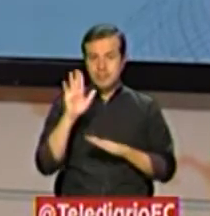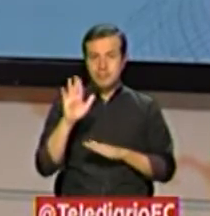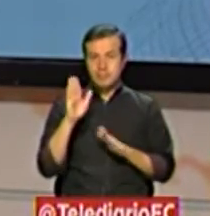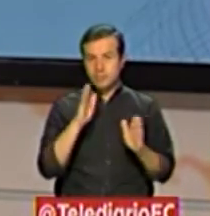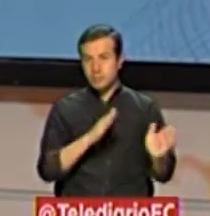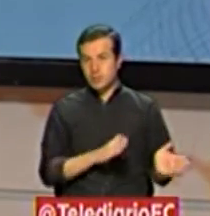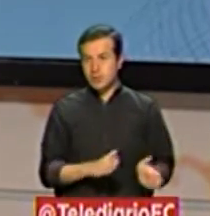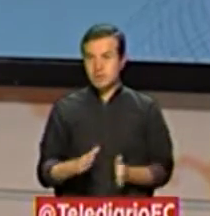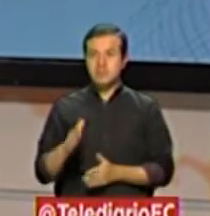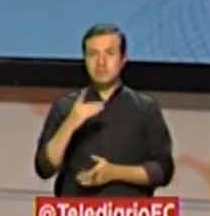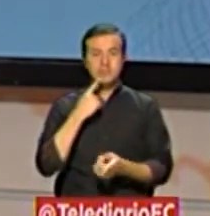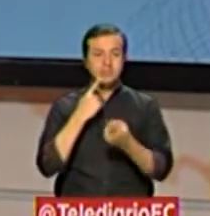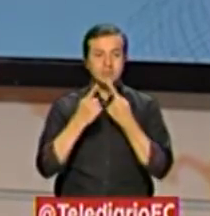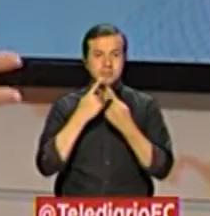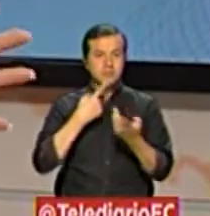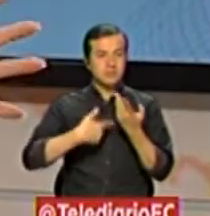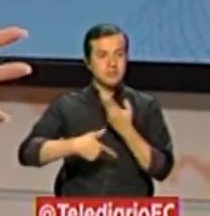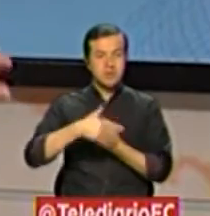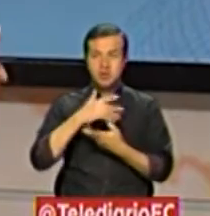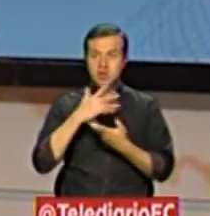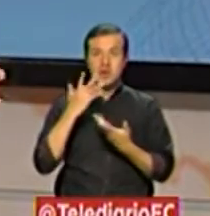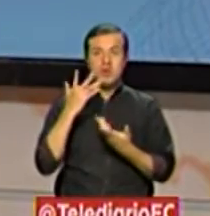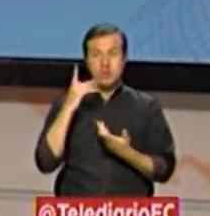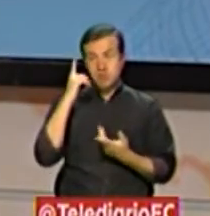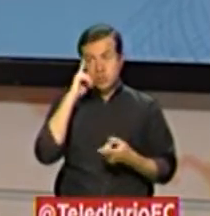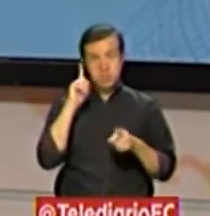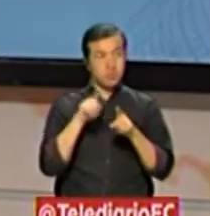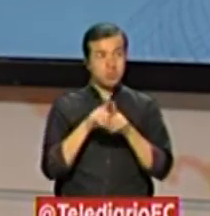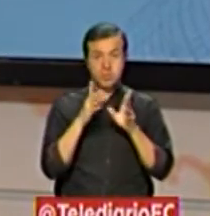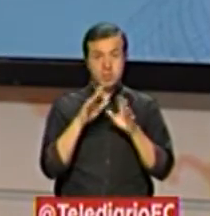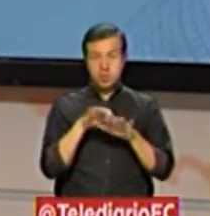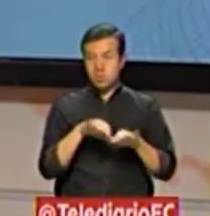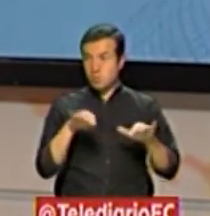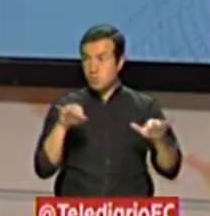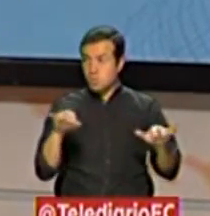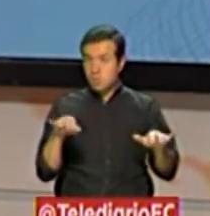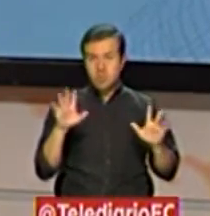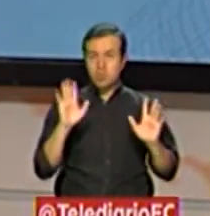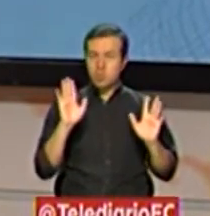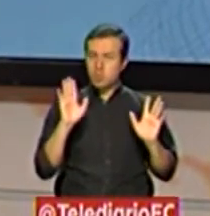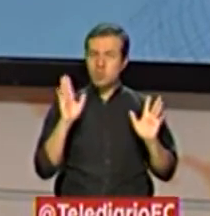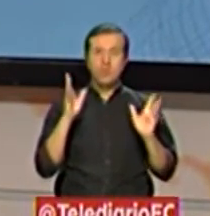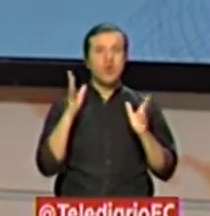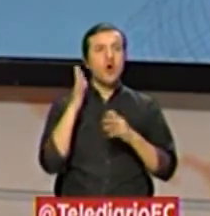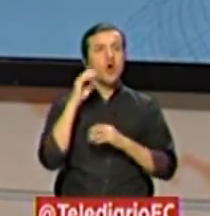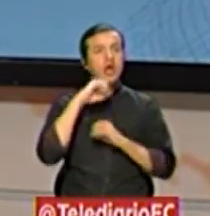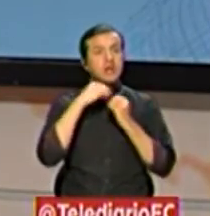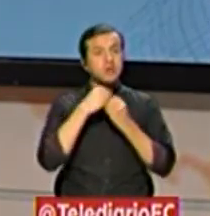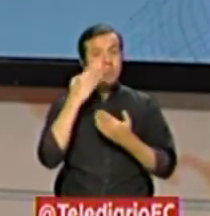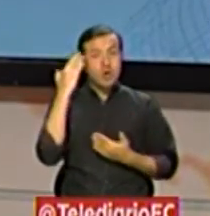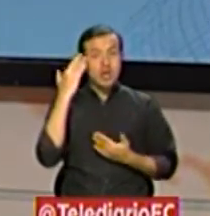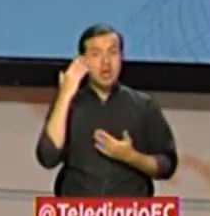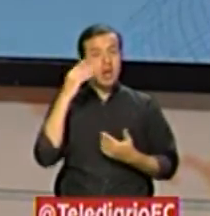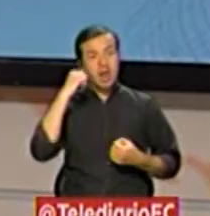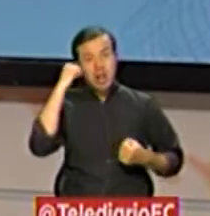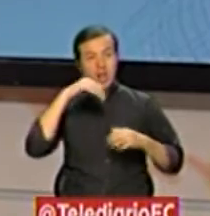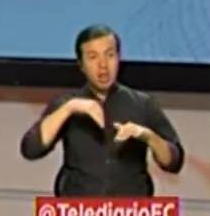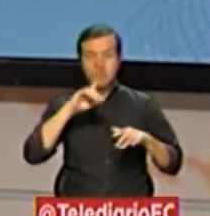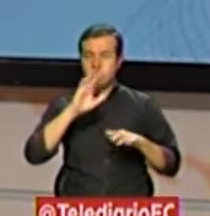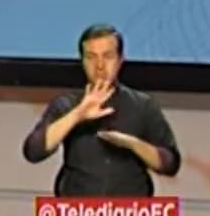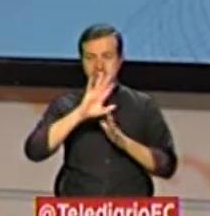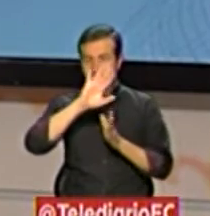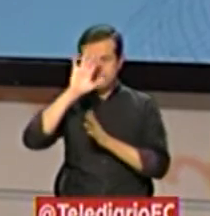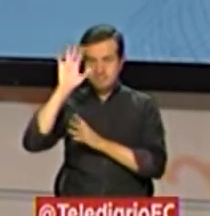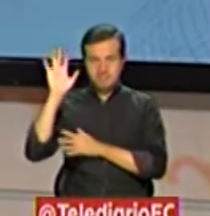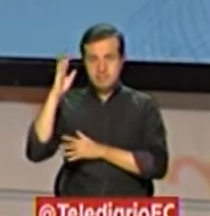poder dialogar sin discrepar políticamente y dejar, yo creo, que estas banderas partidistas a lado. Es un momento importante, a pesar